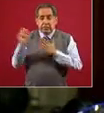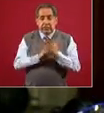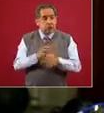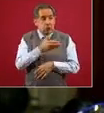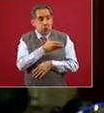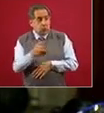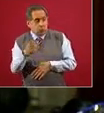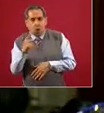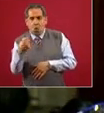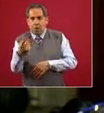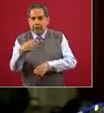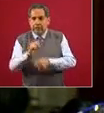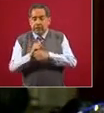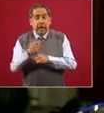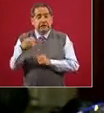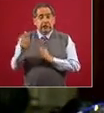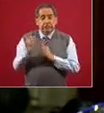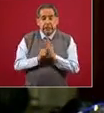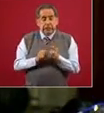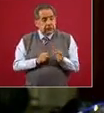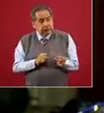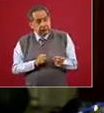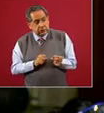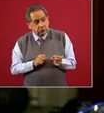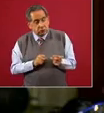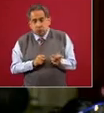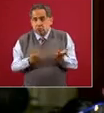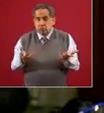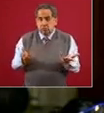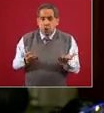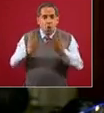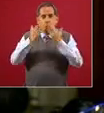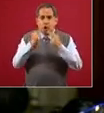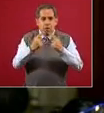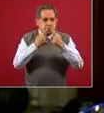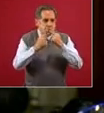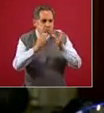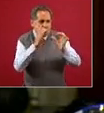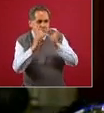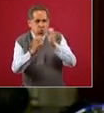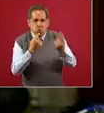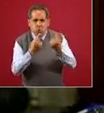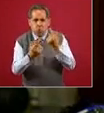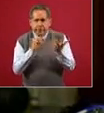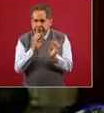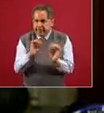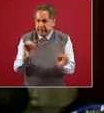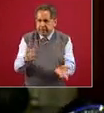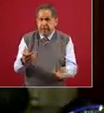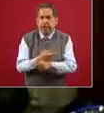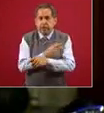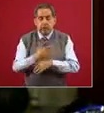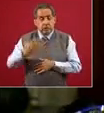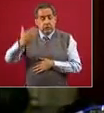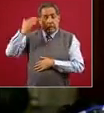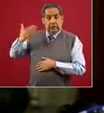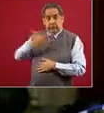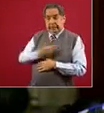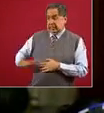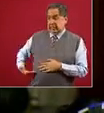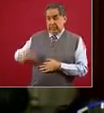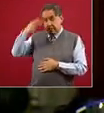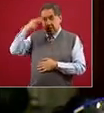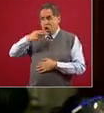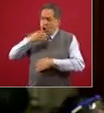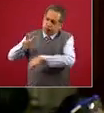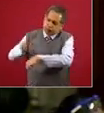la próxima semana los cumple. No hay diálogo. ¿Qué ocurrió Hace un par de meses el presidente de la República